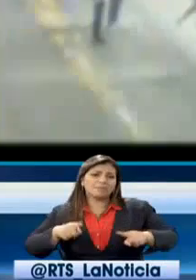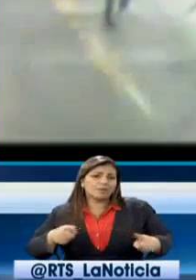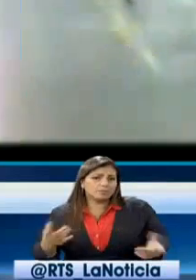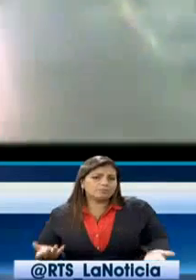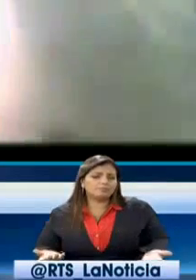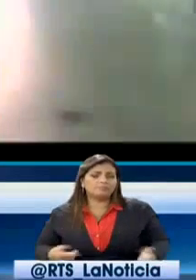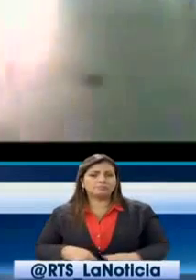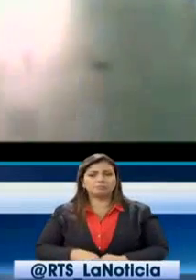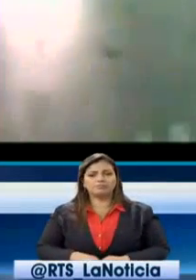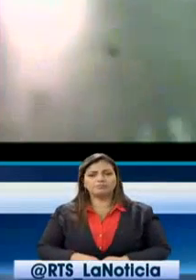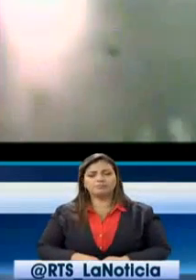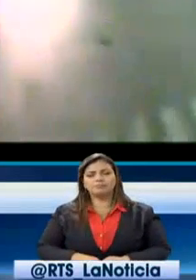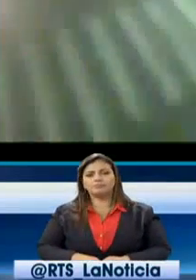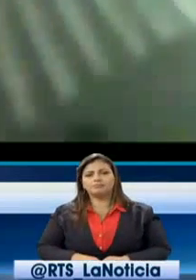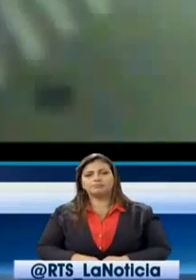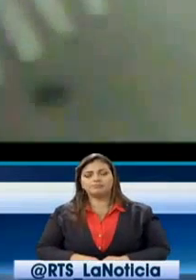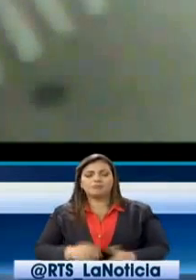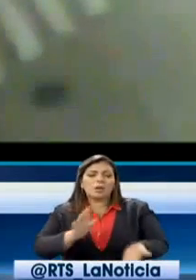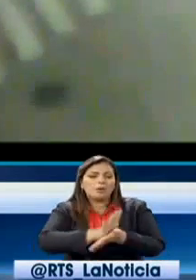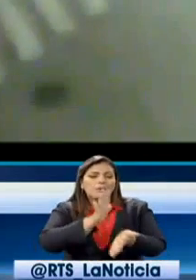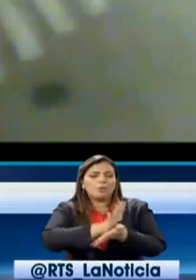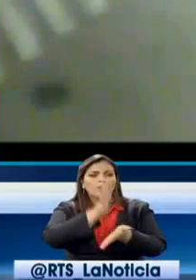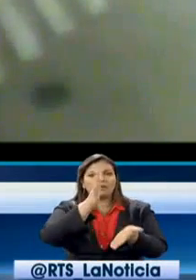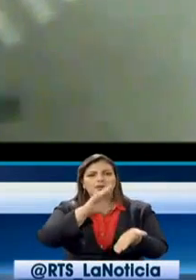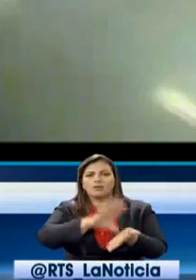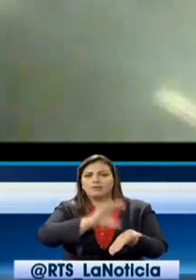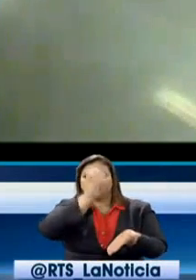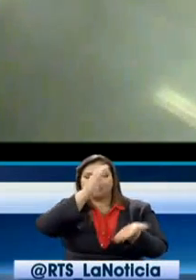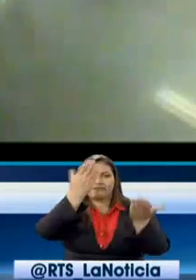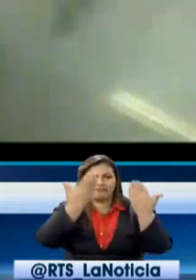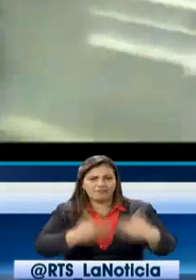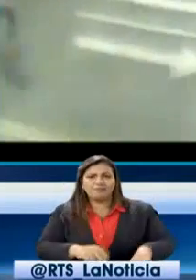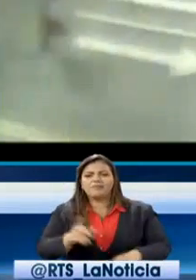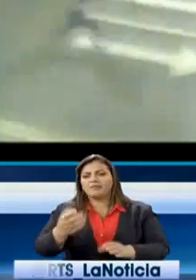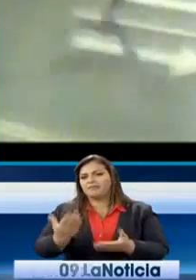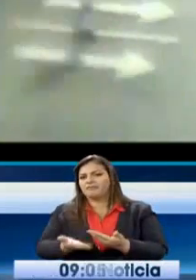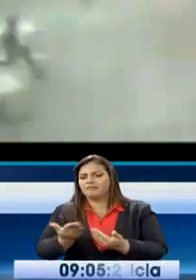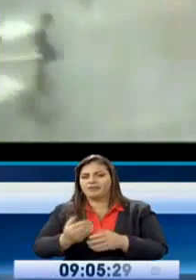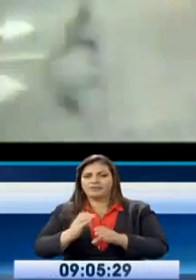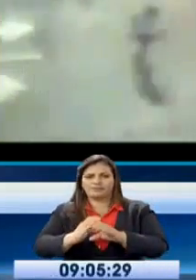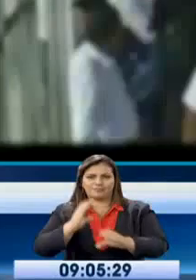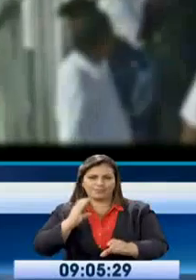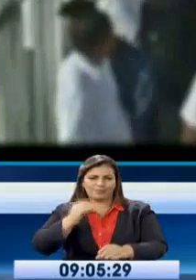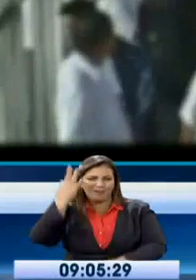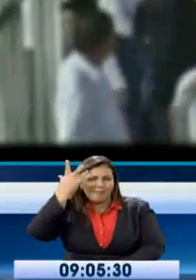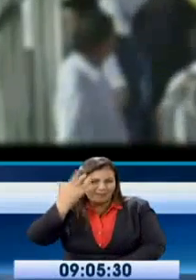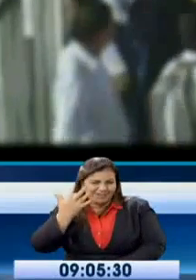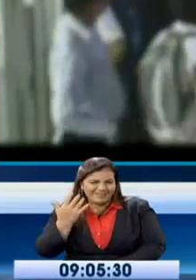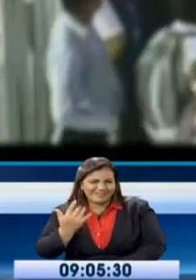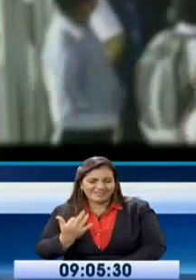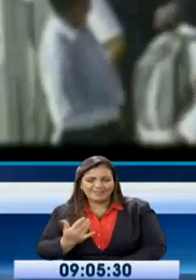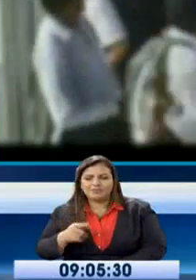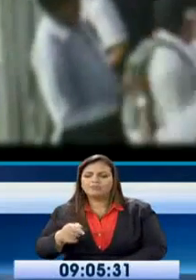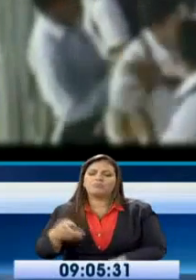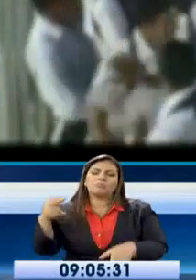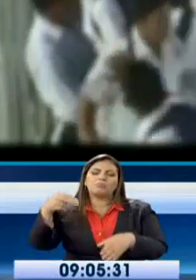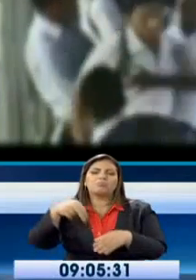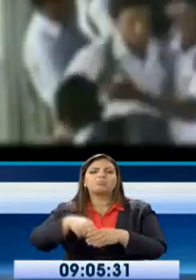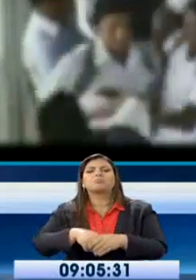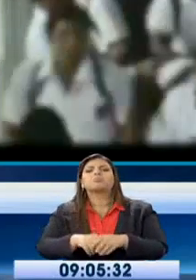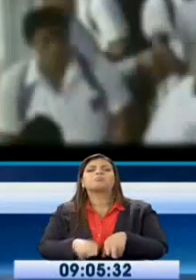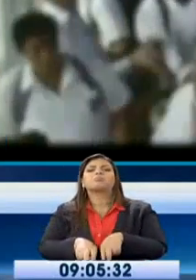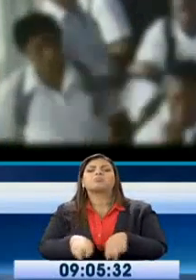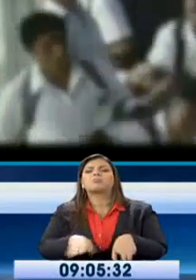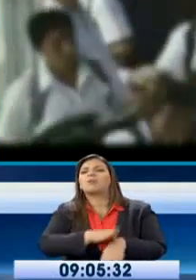educativo llegue a su casa. Muchos padres quienes no tienen expreso escolar deben de preocuparse más, preguntar, averiguar qué hacen sus